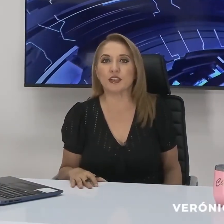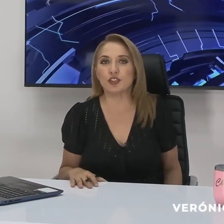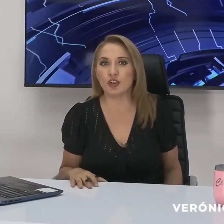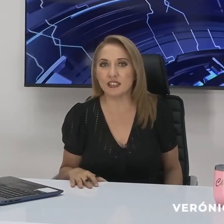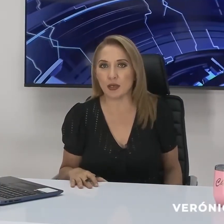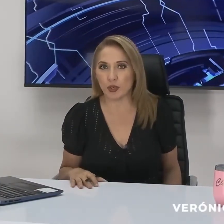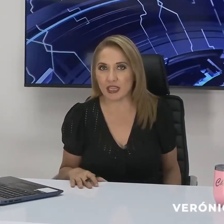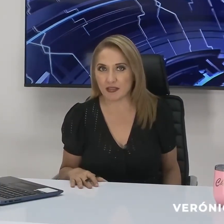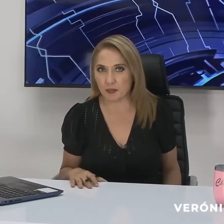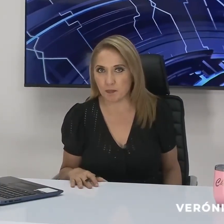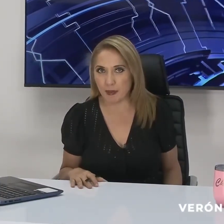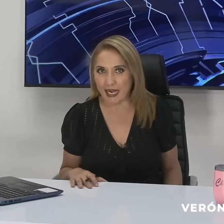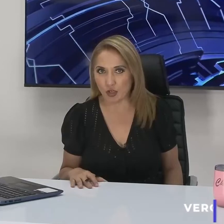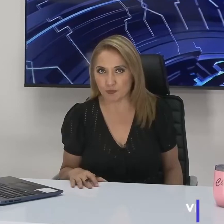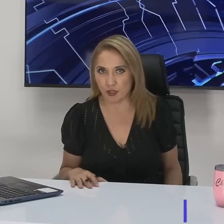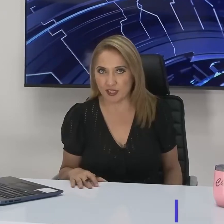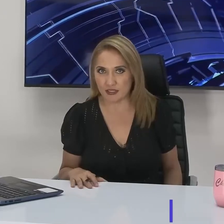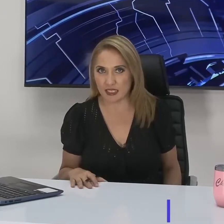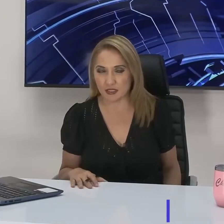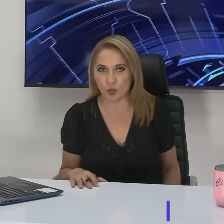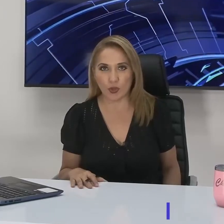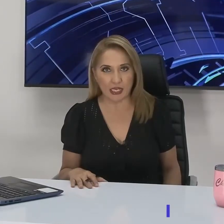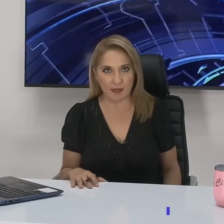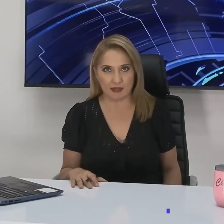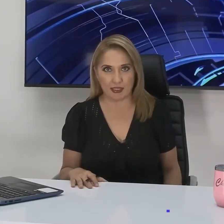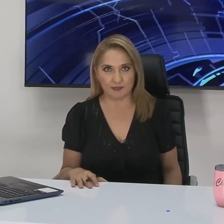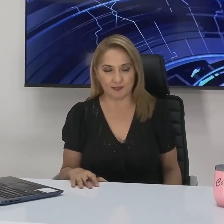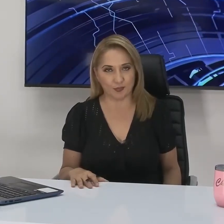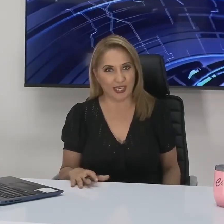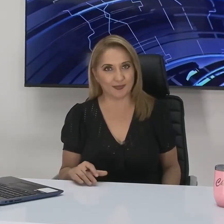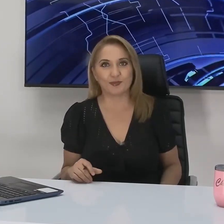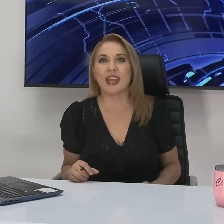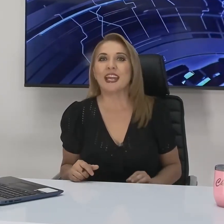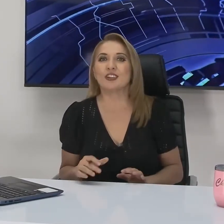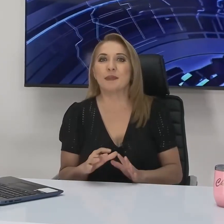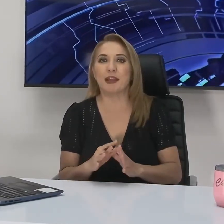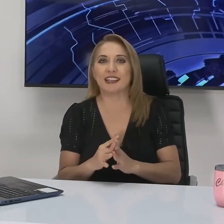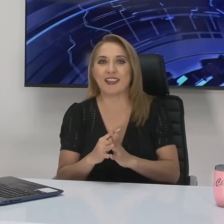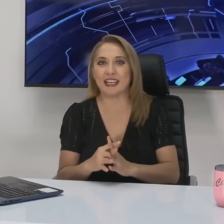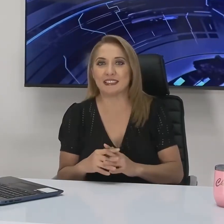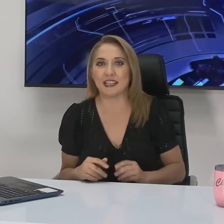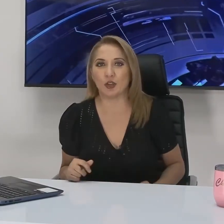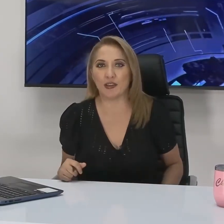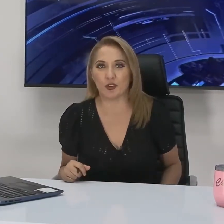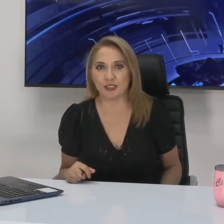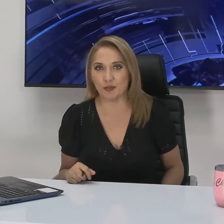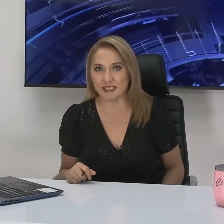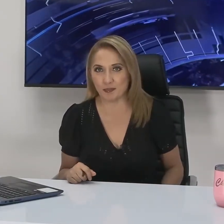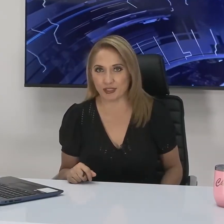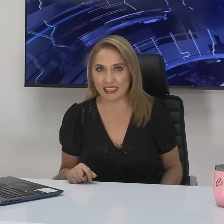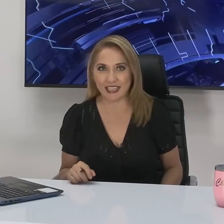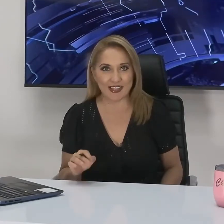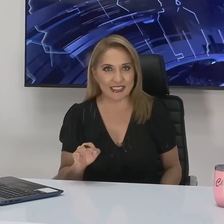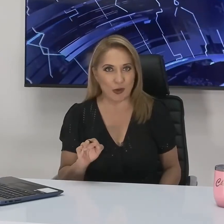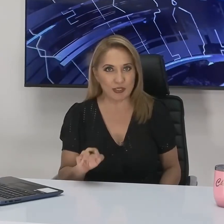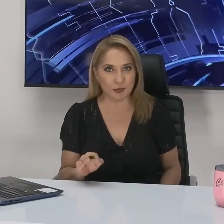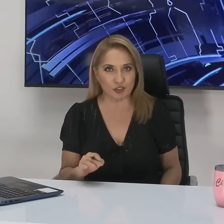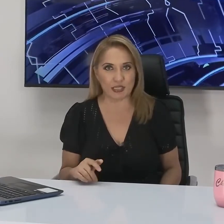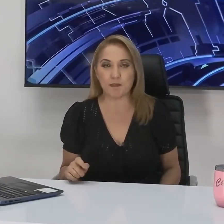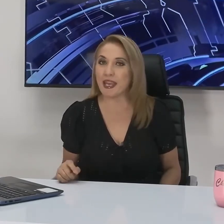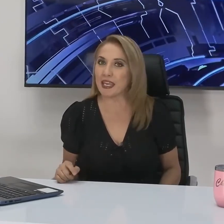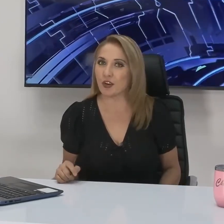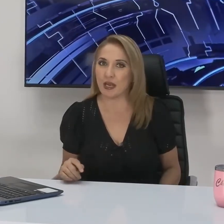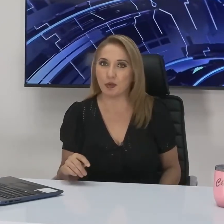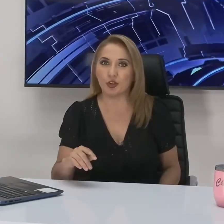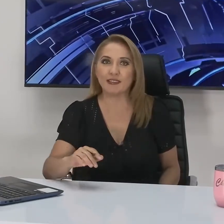la protección y seguridad para los periodistas únicamente. No se pierda de esta y toda la información más importante de San Luis